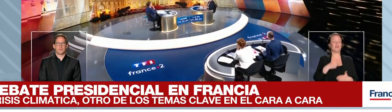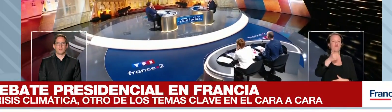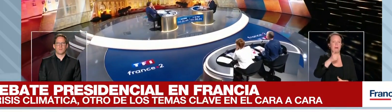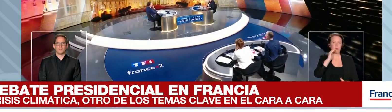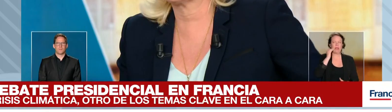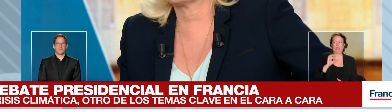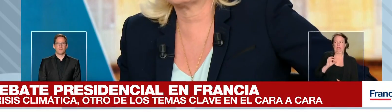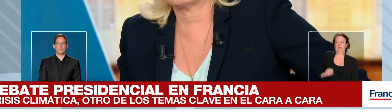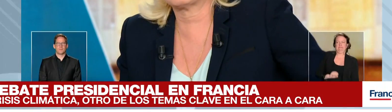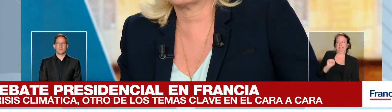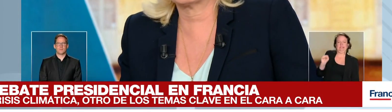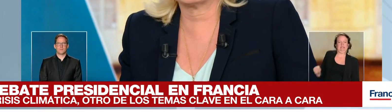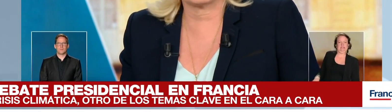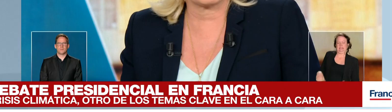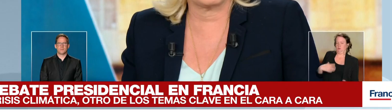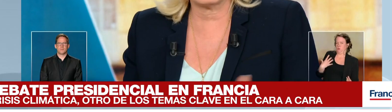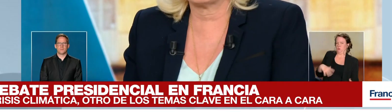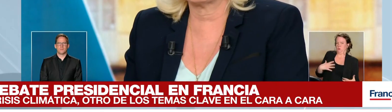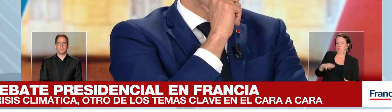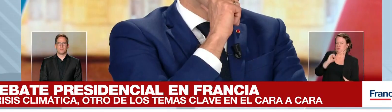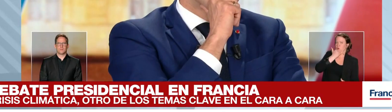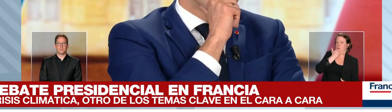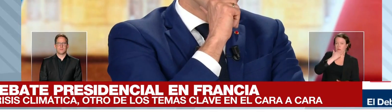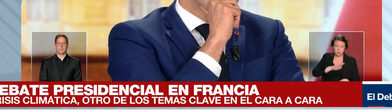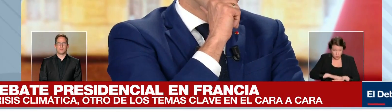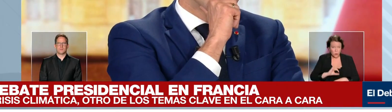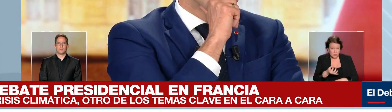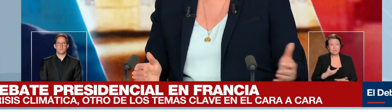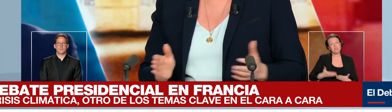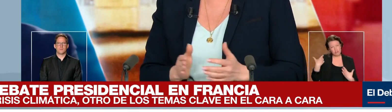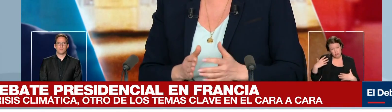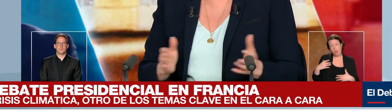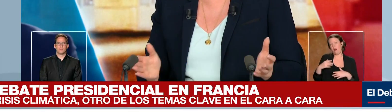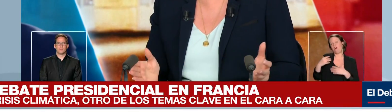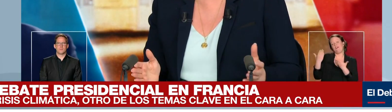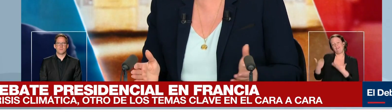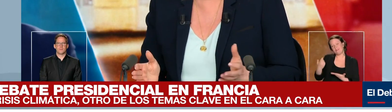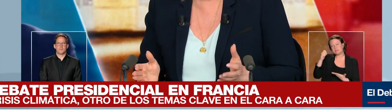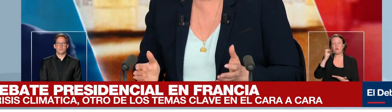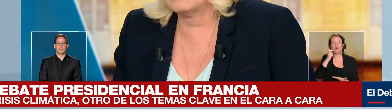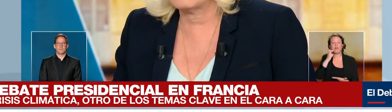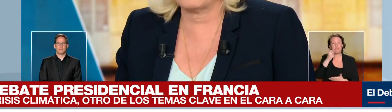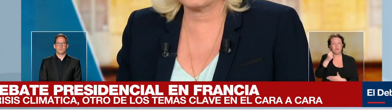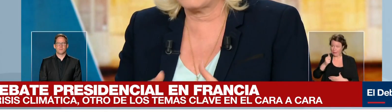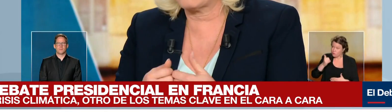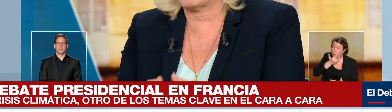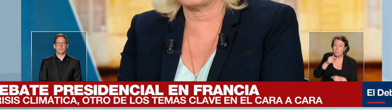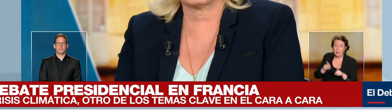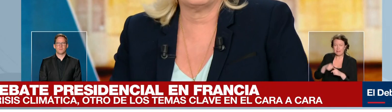se equivocó, pero el problema es que también se había equivocado cuando estaba al lado de François Hollande. O sea que perdimos 10 años